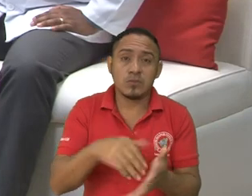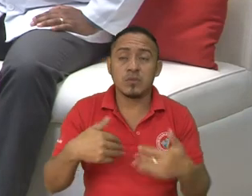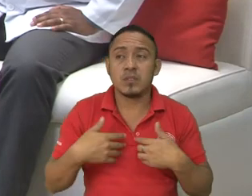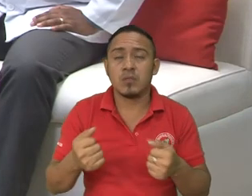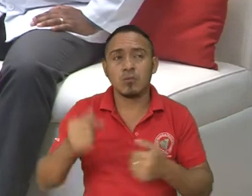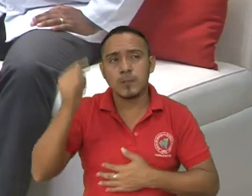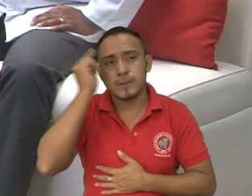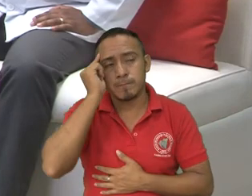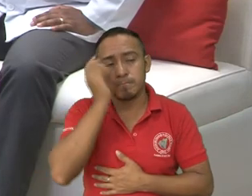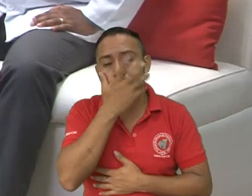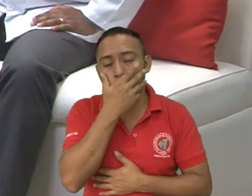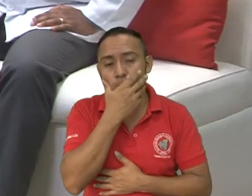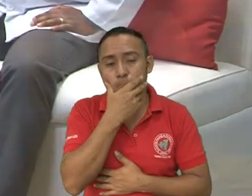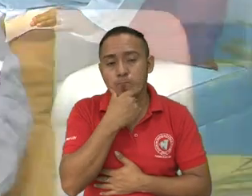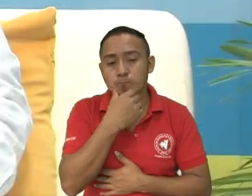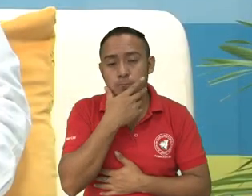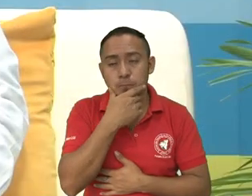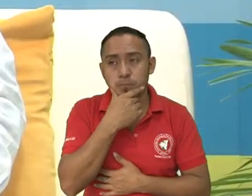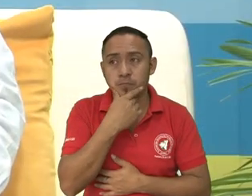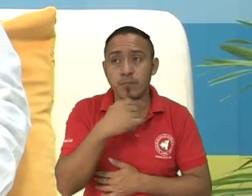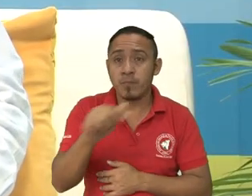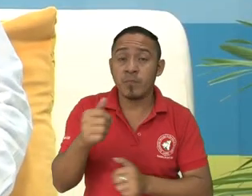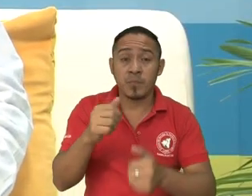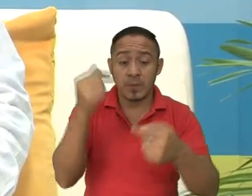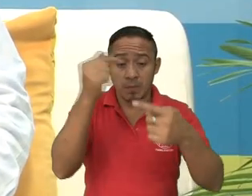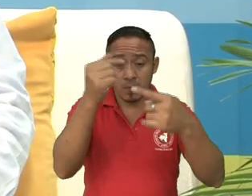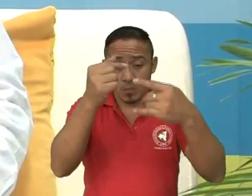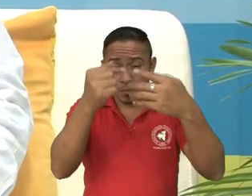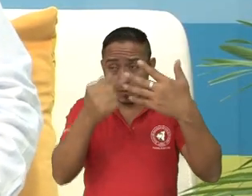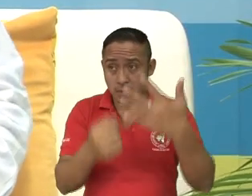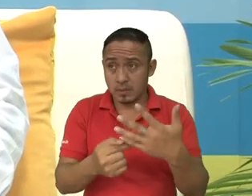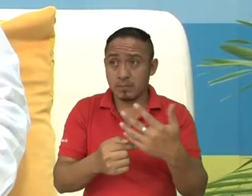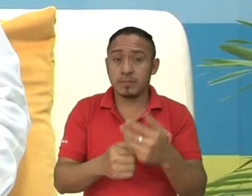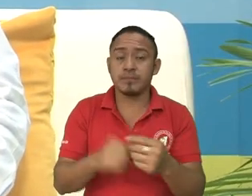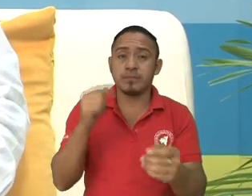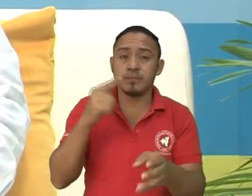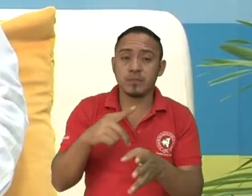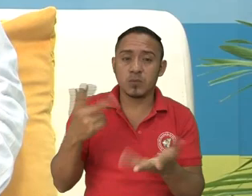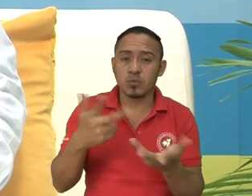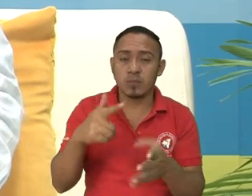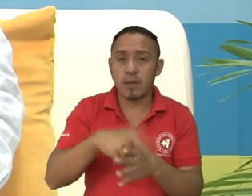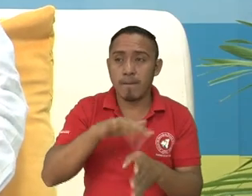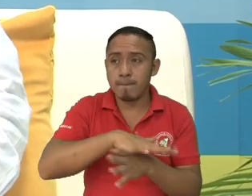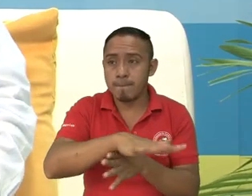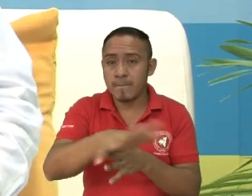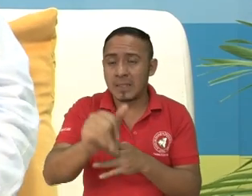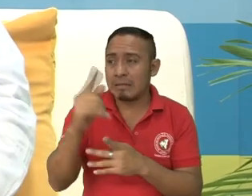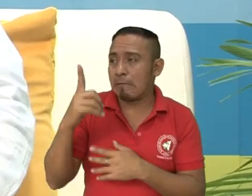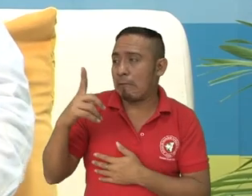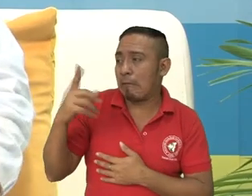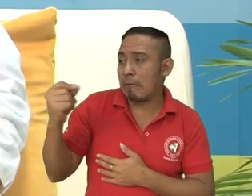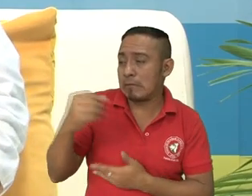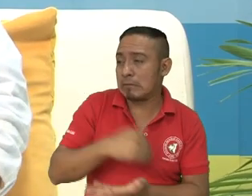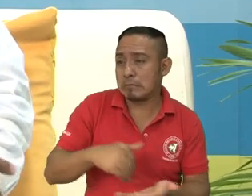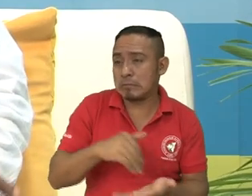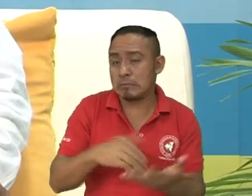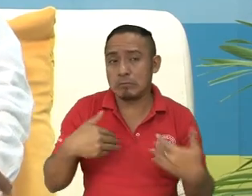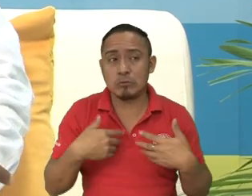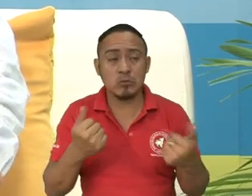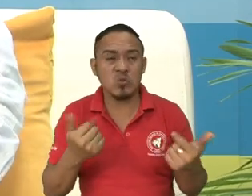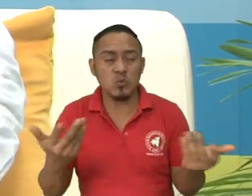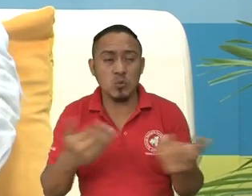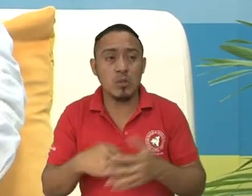ejemplo, pensémonos a alguien que le agarra estos síntomas en el campo. Está largo la unidad de